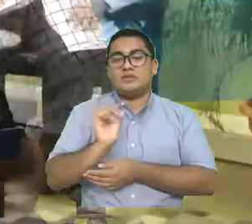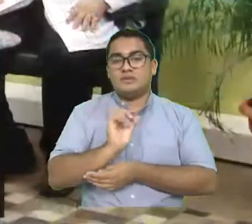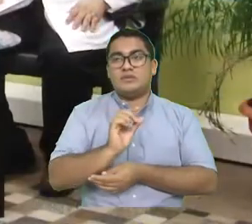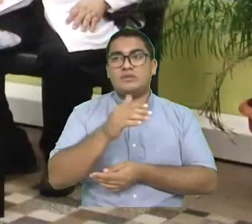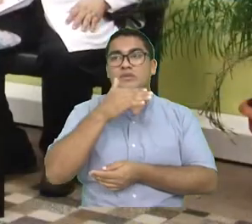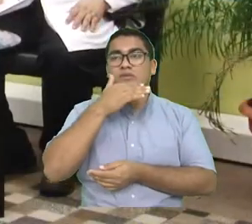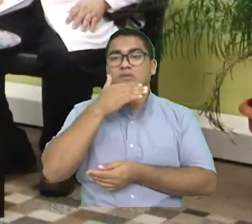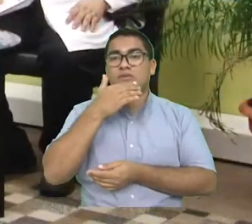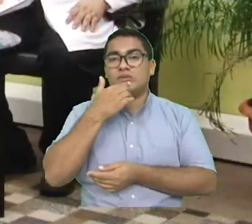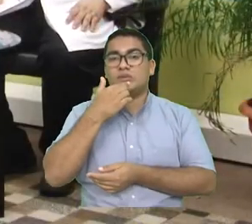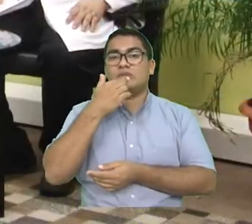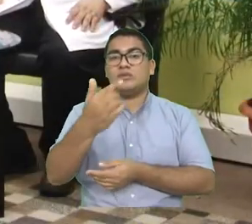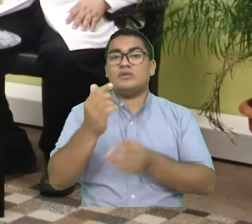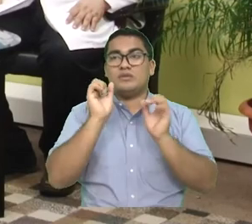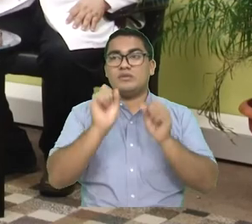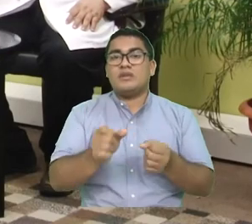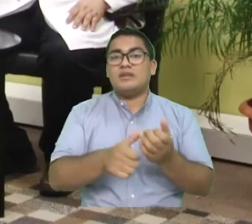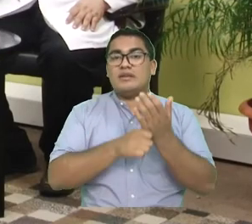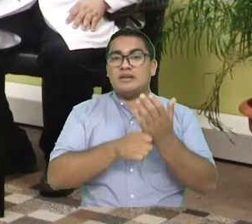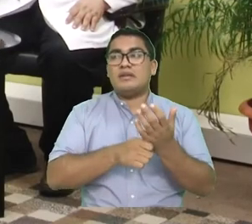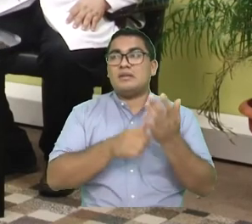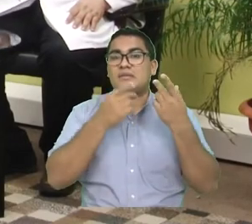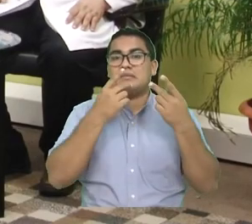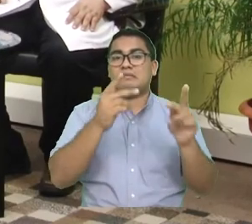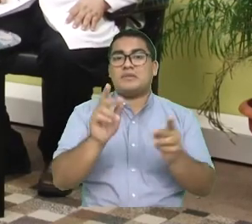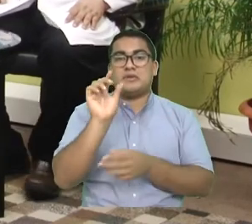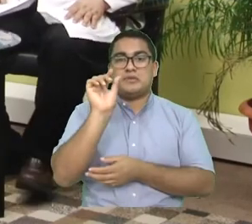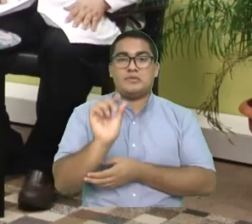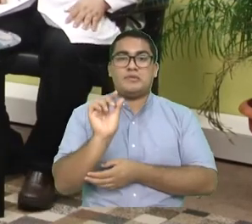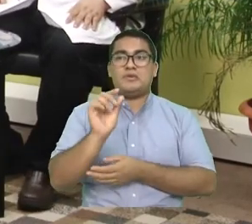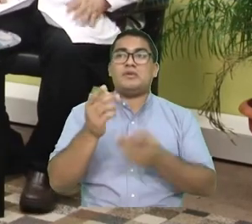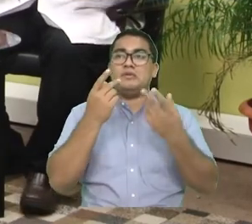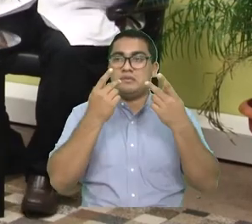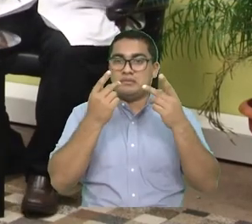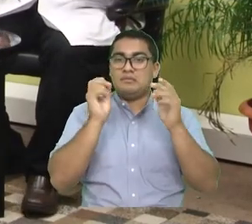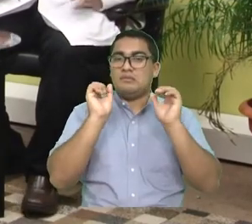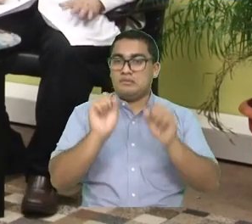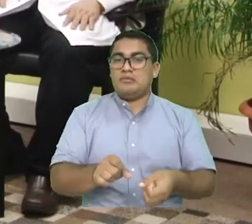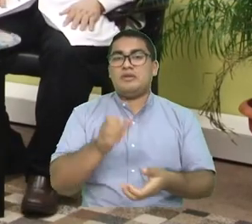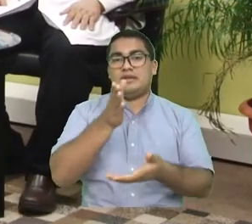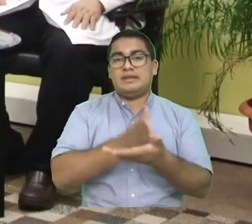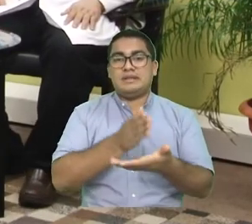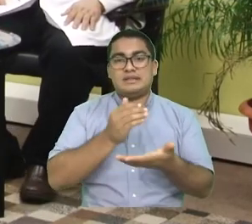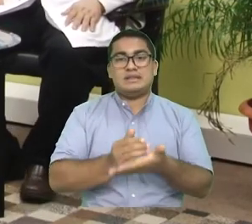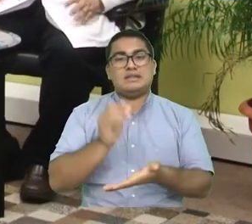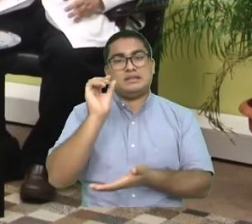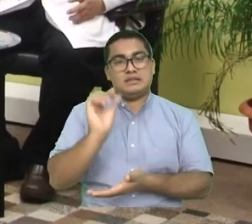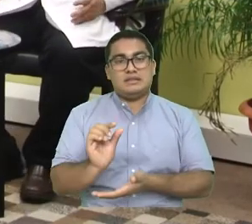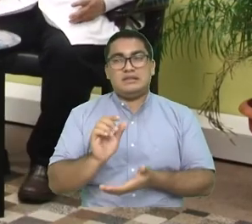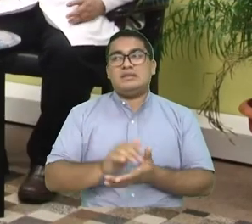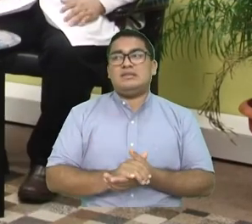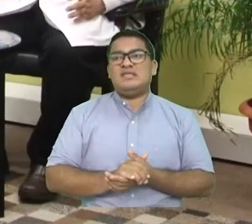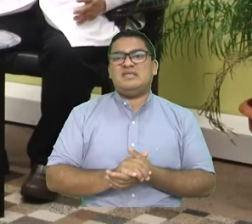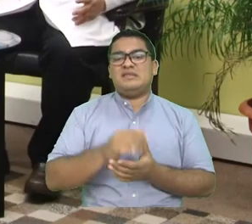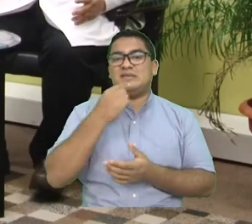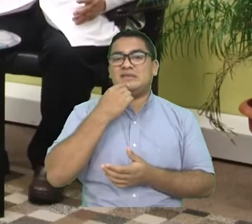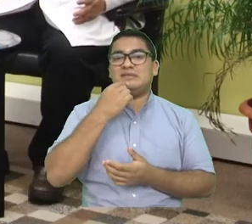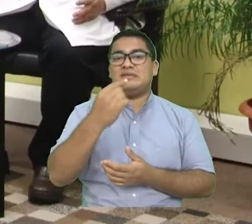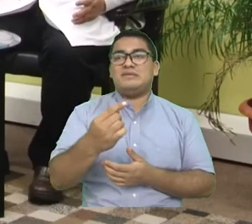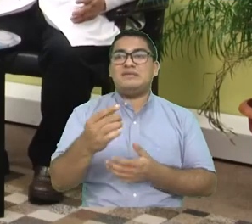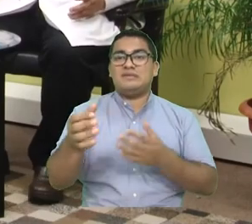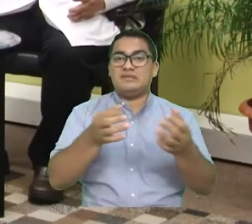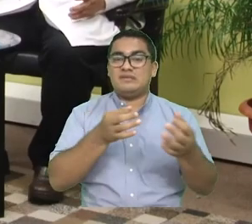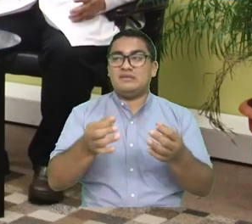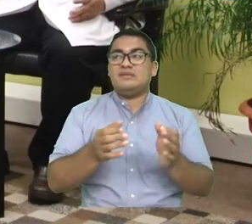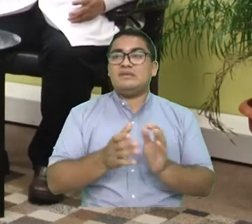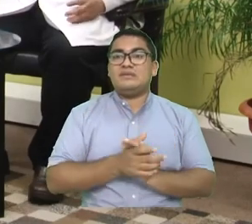en porciones moderadas. O sea, puede comer carne, pero un poquito. Exacto, en una porción. Puede comer queso, pero un poquito. En una porción, exactamente. Por eso es que, igual como